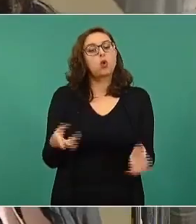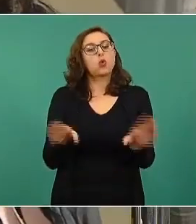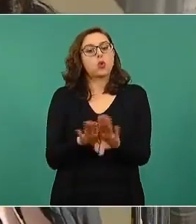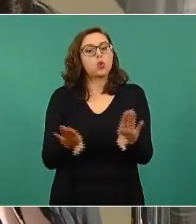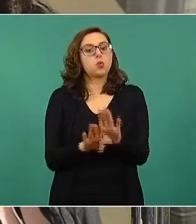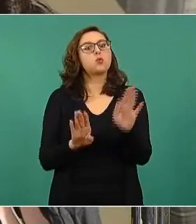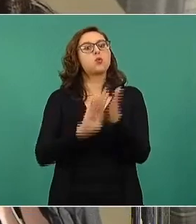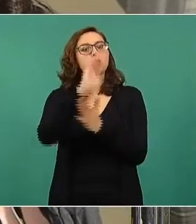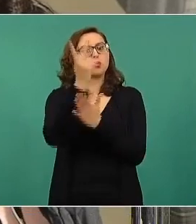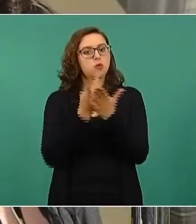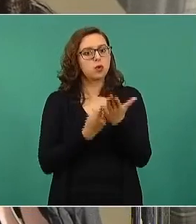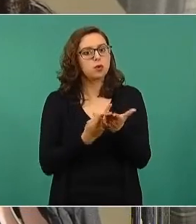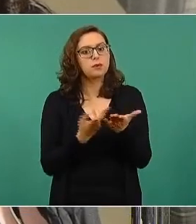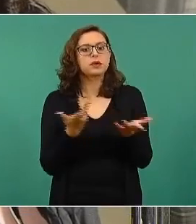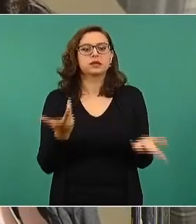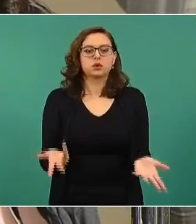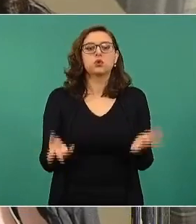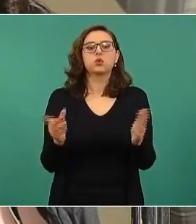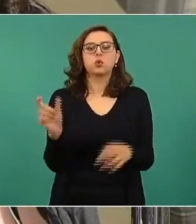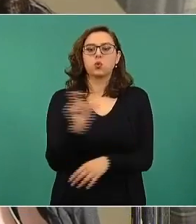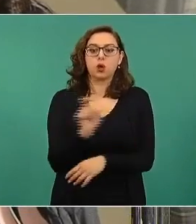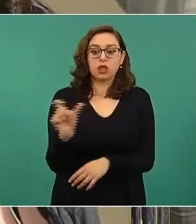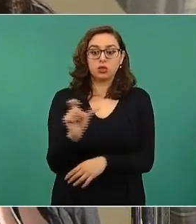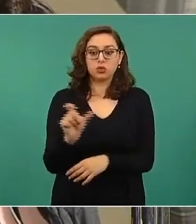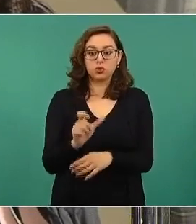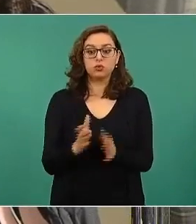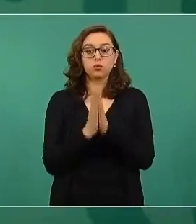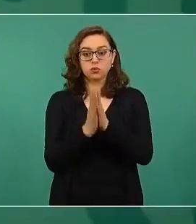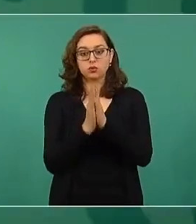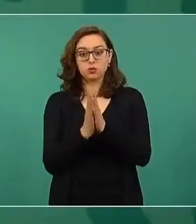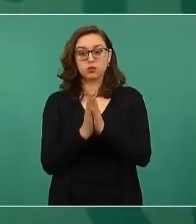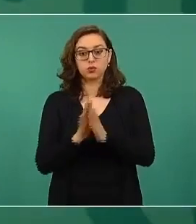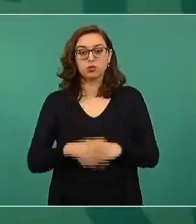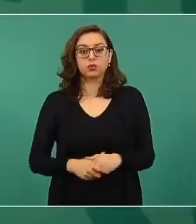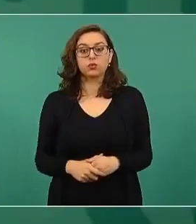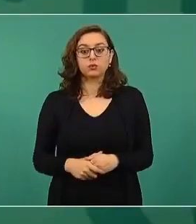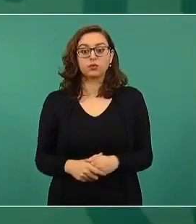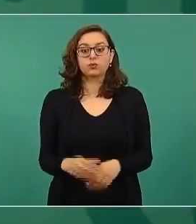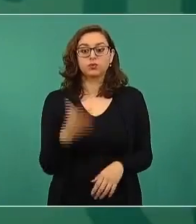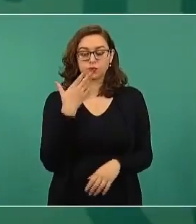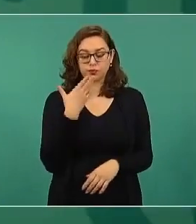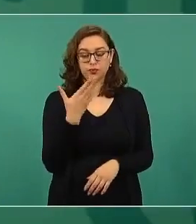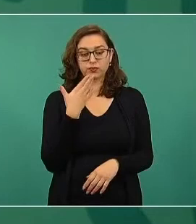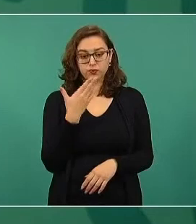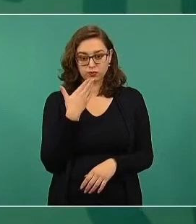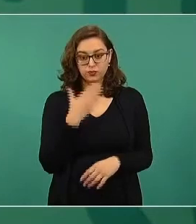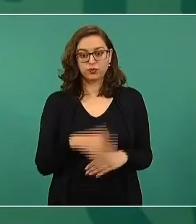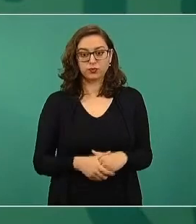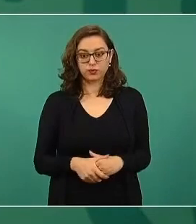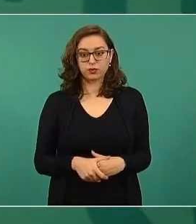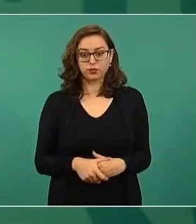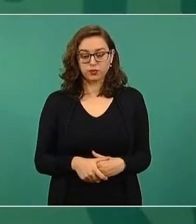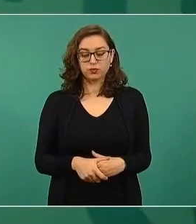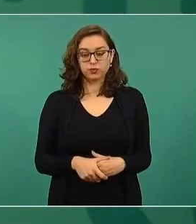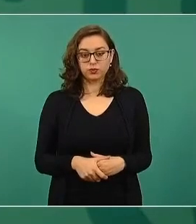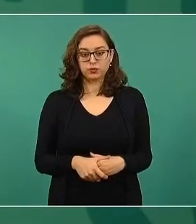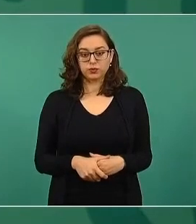este programa, si se va a hacer y cuándo se haría, por favor. Muy bien, Reina. Mira, primero decirte